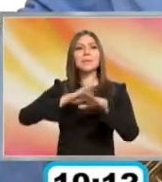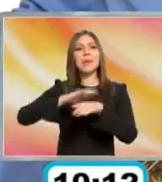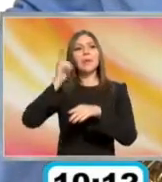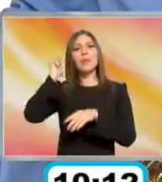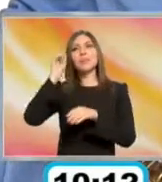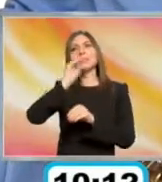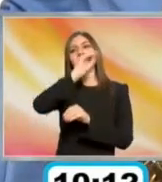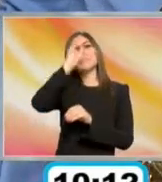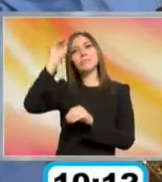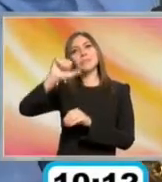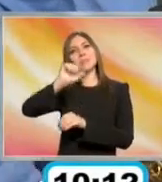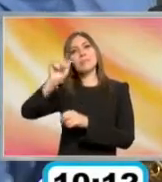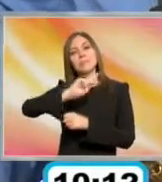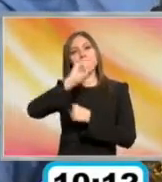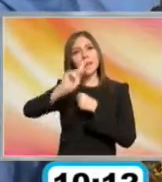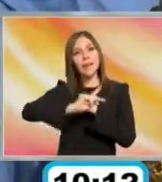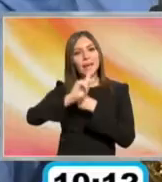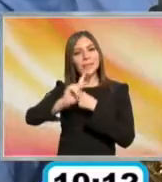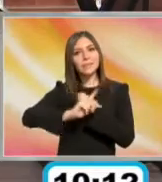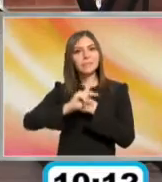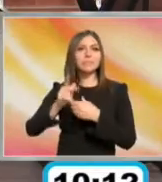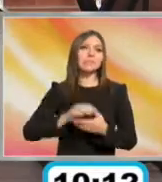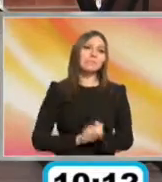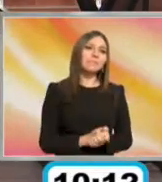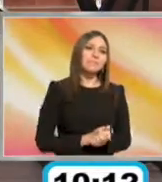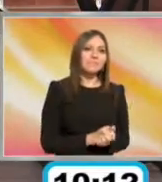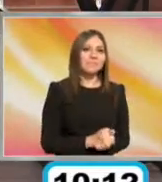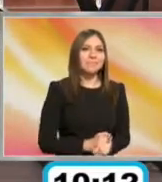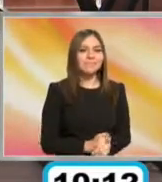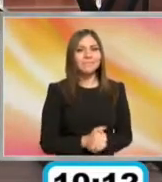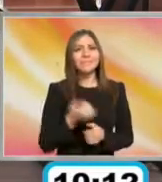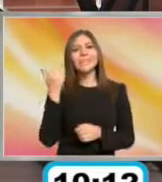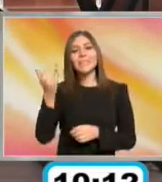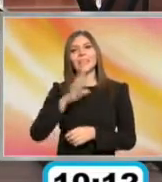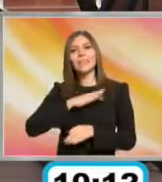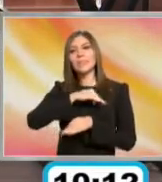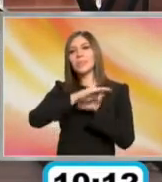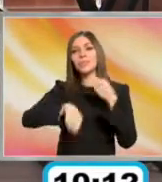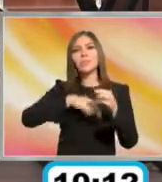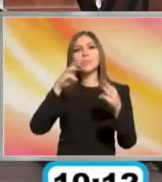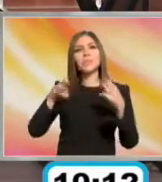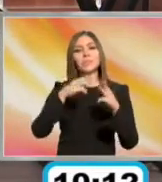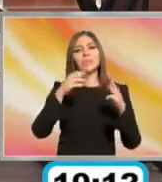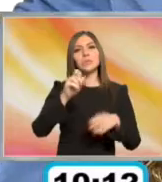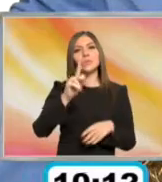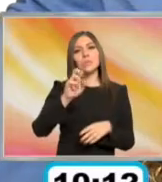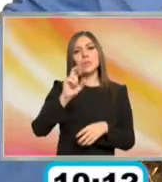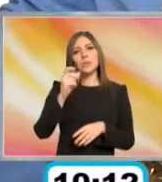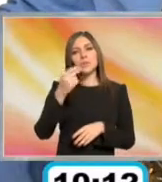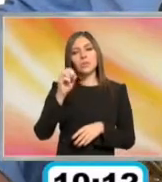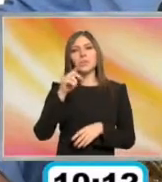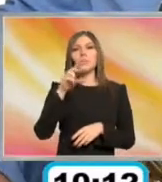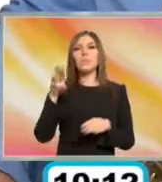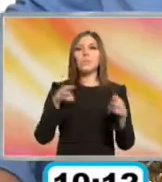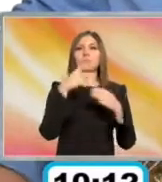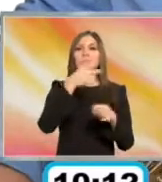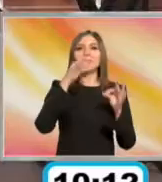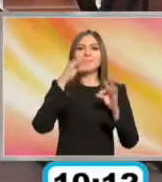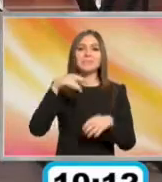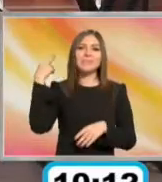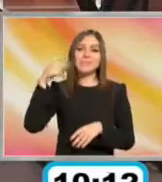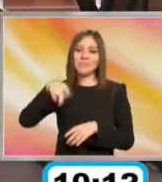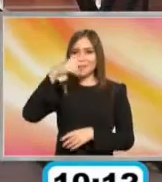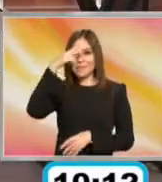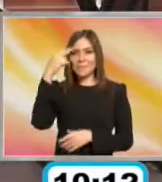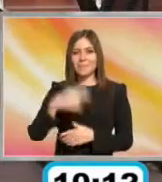otros países, nuevos Sudamérica, continentes, ¿por qué no? Por ¿No? supuesto. Y llevar la música del Super Show de los Vázquez, la música jarocha, la música de México. Pues a bailar,